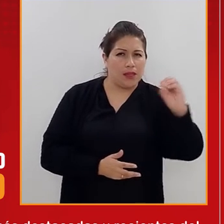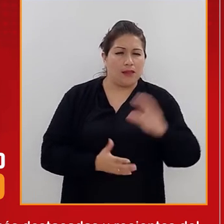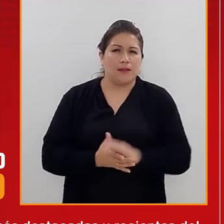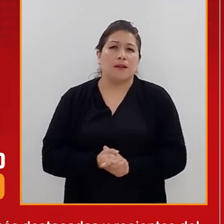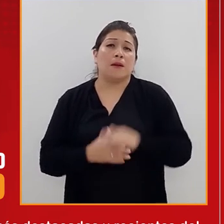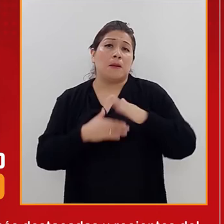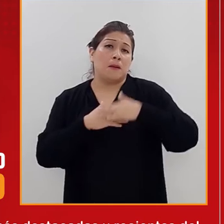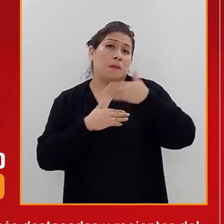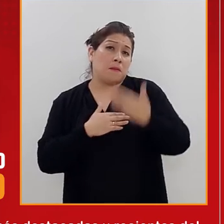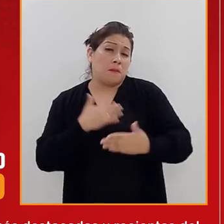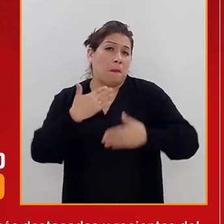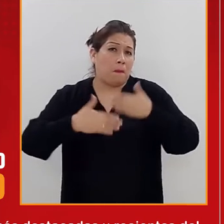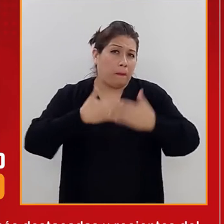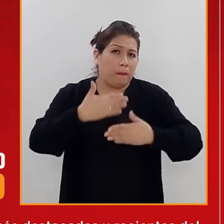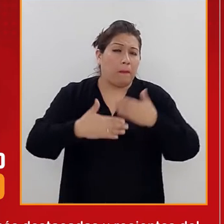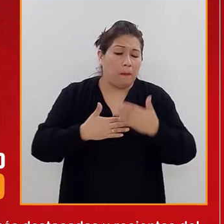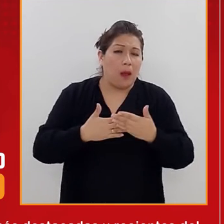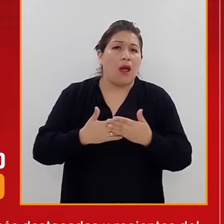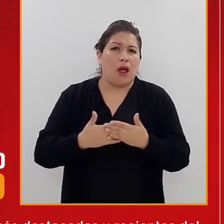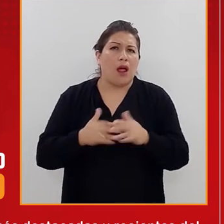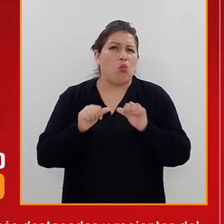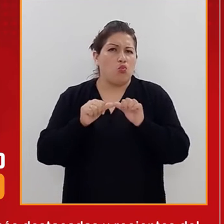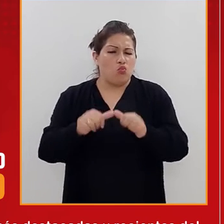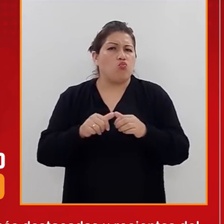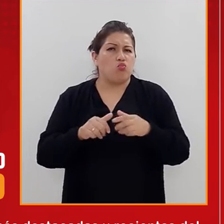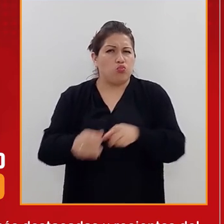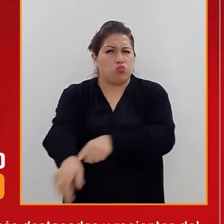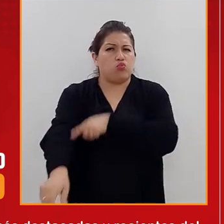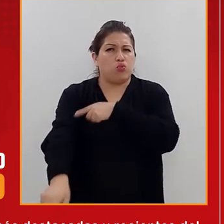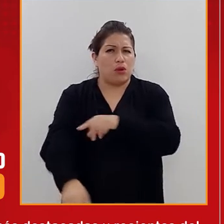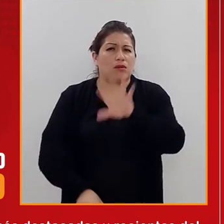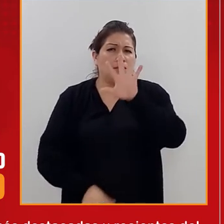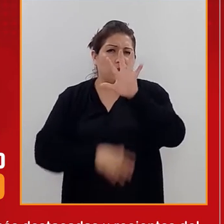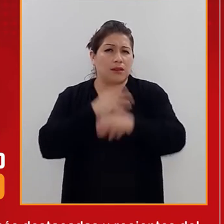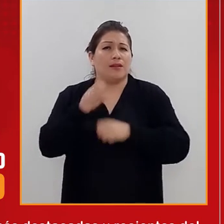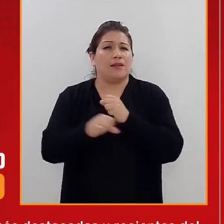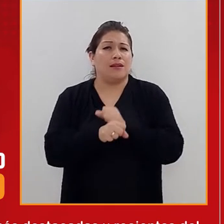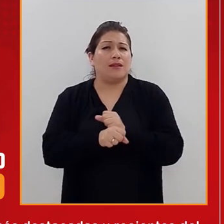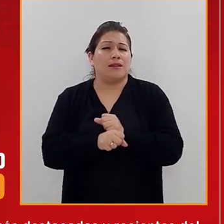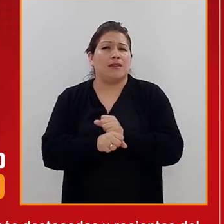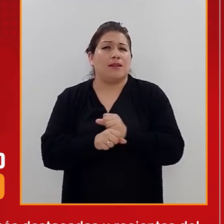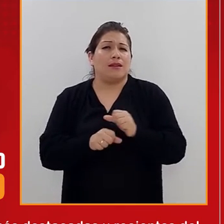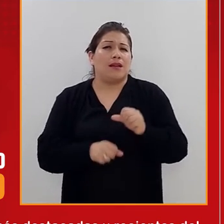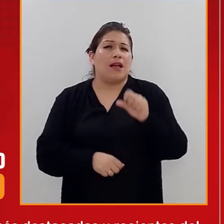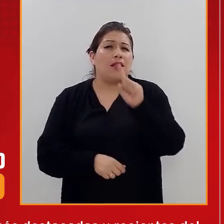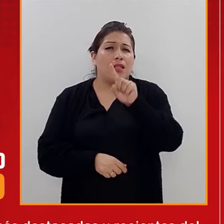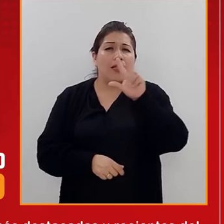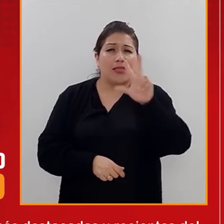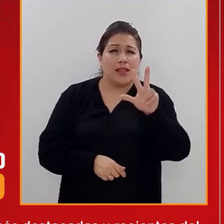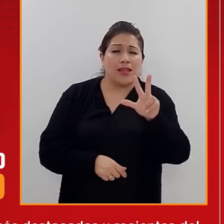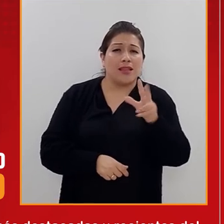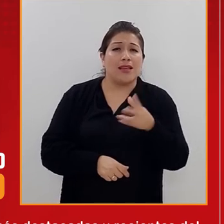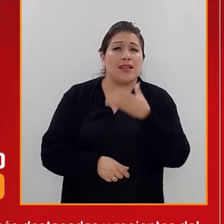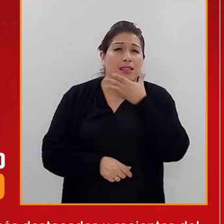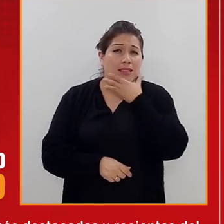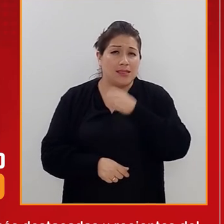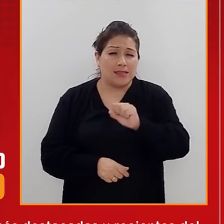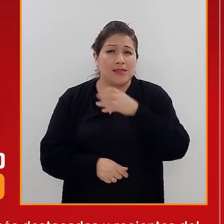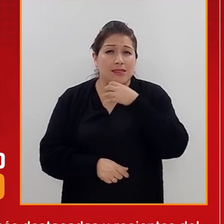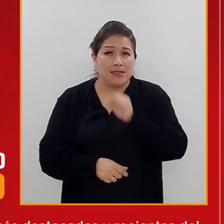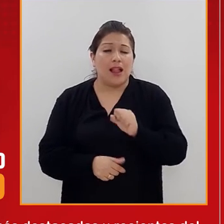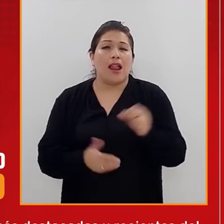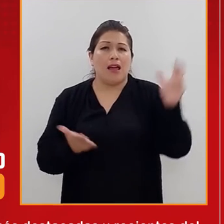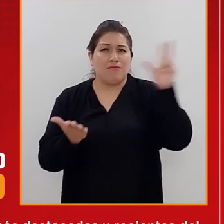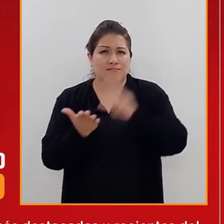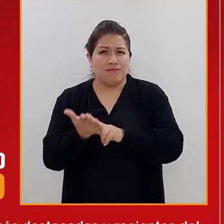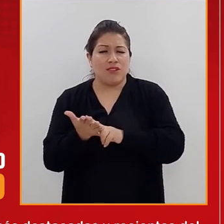2010. Luego de un largo proceso de negociación que duró 5 años, el 13 de diciembre del 2006